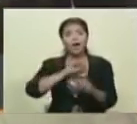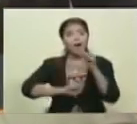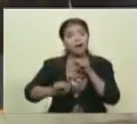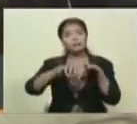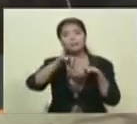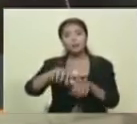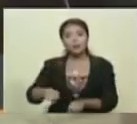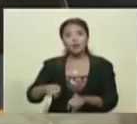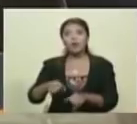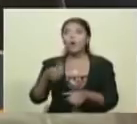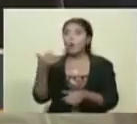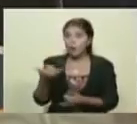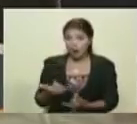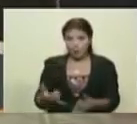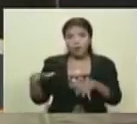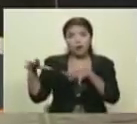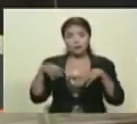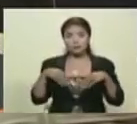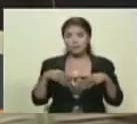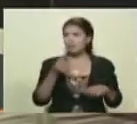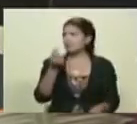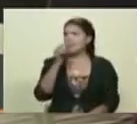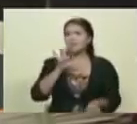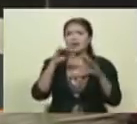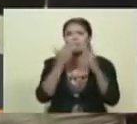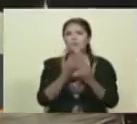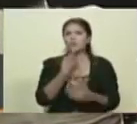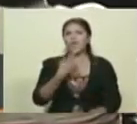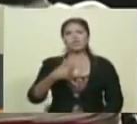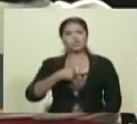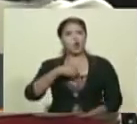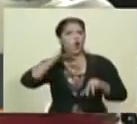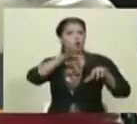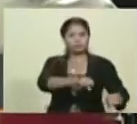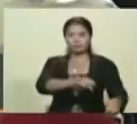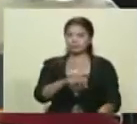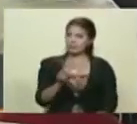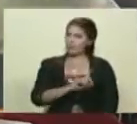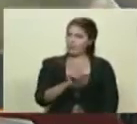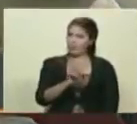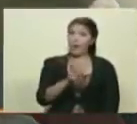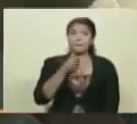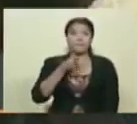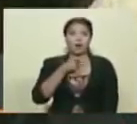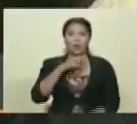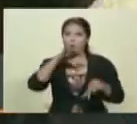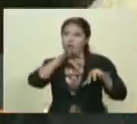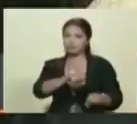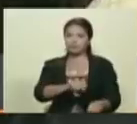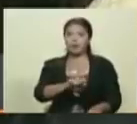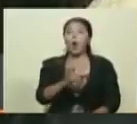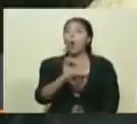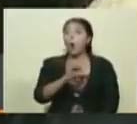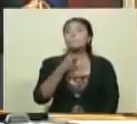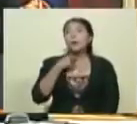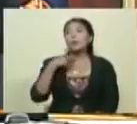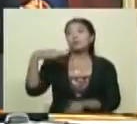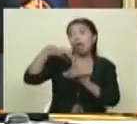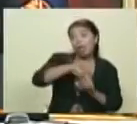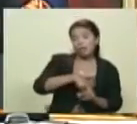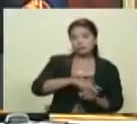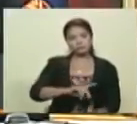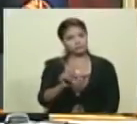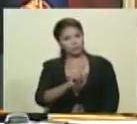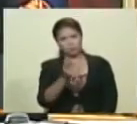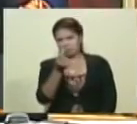anticolonialista hoy es aceptada en el mundo. Nadie en el mundo se asume como soy colonialista. Me gusta ser colonia o me gusta tener colonias. Nadie en el mundo